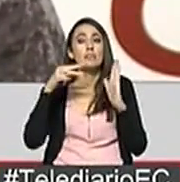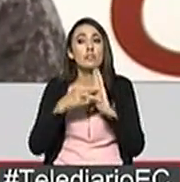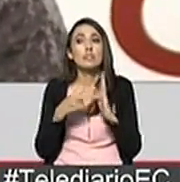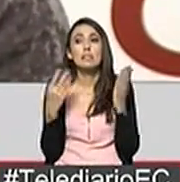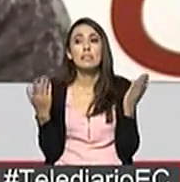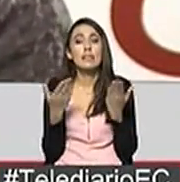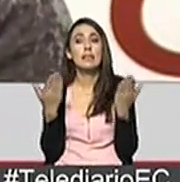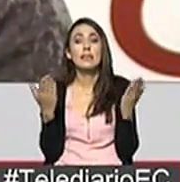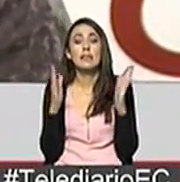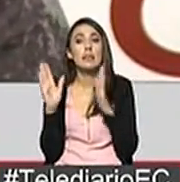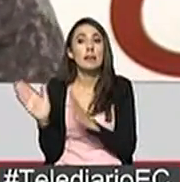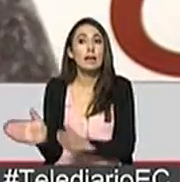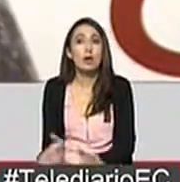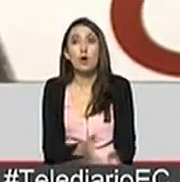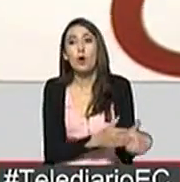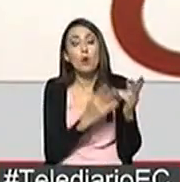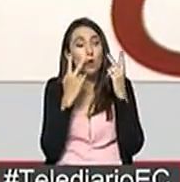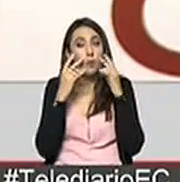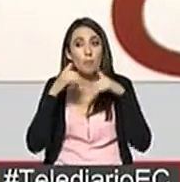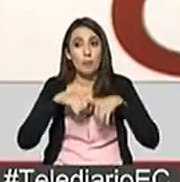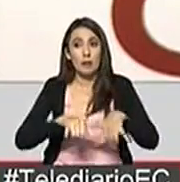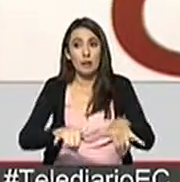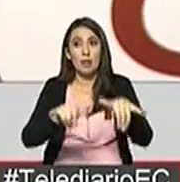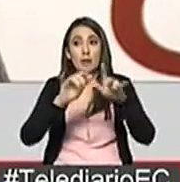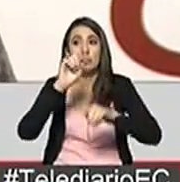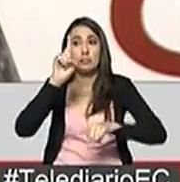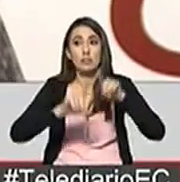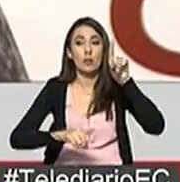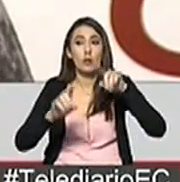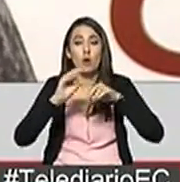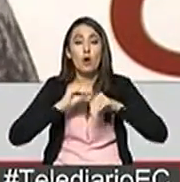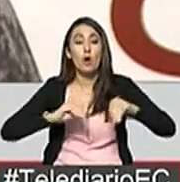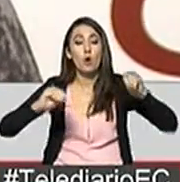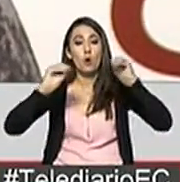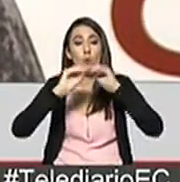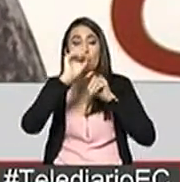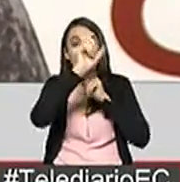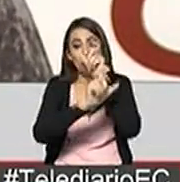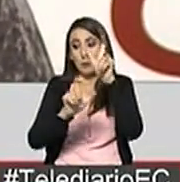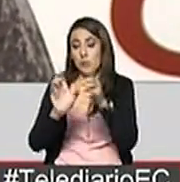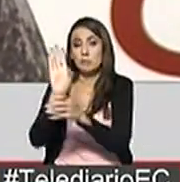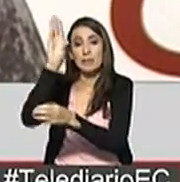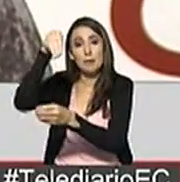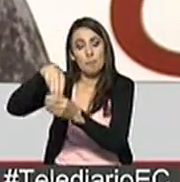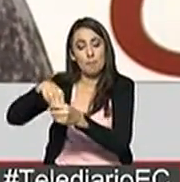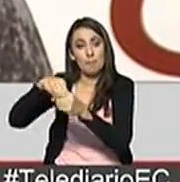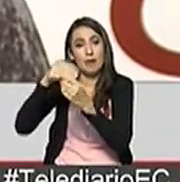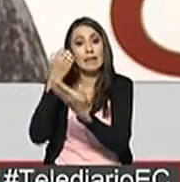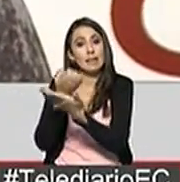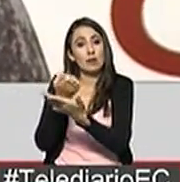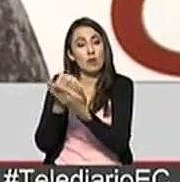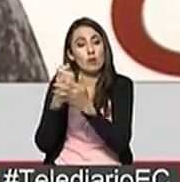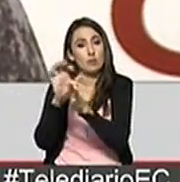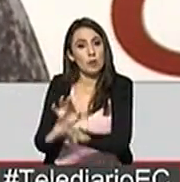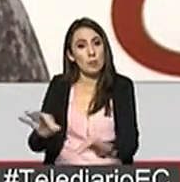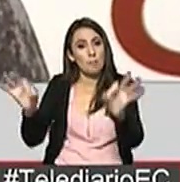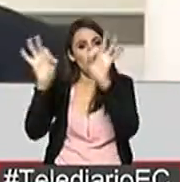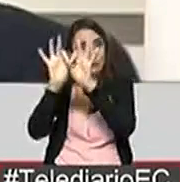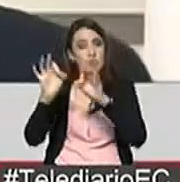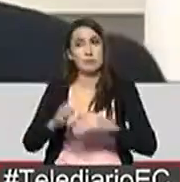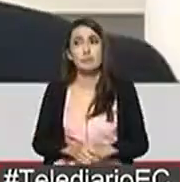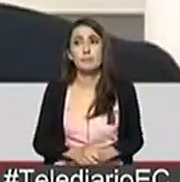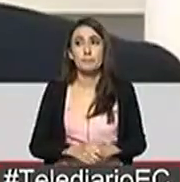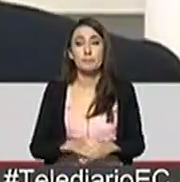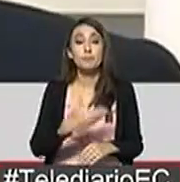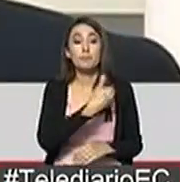familias estén involucradas en estos quehaceres, que han sido y son una fuente de ingreso importante para la economía familiar.